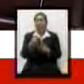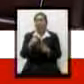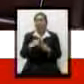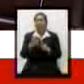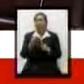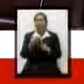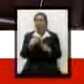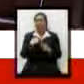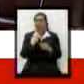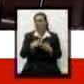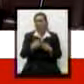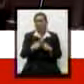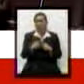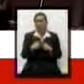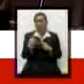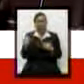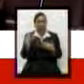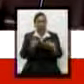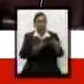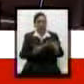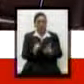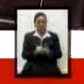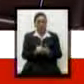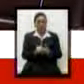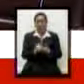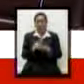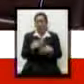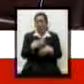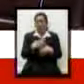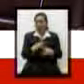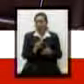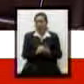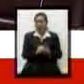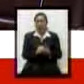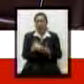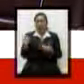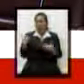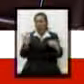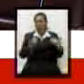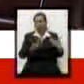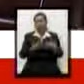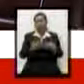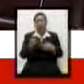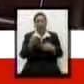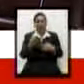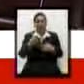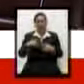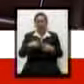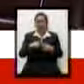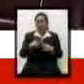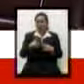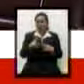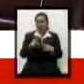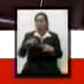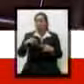nos señalan que existen diversos inversionistas muy interesados en invertir en Ilo, en Matarani o Paita,